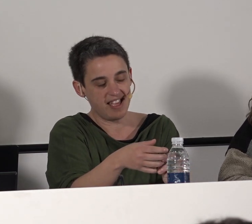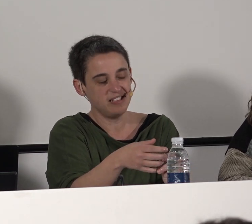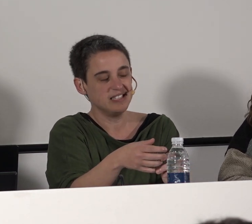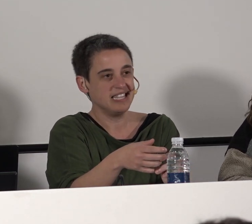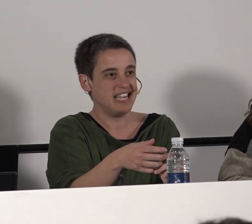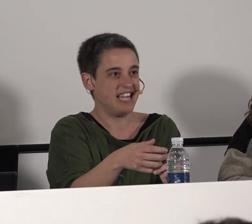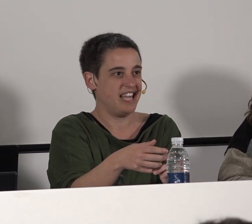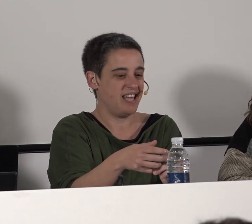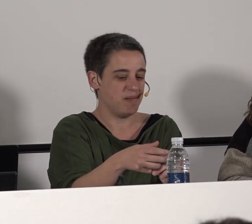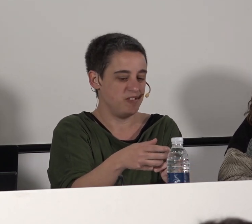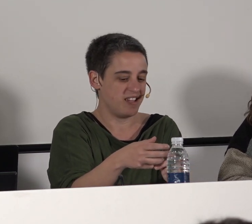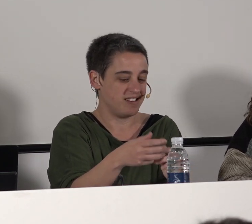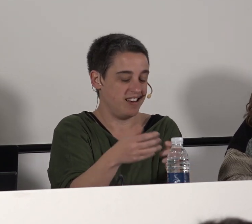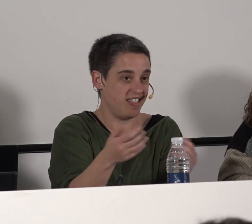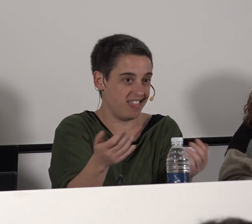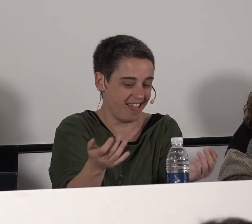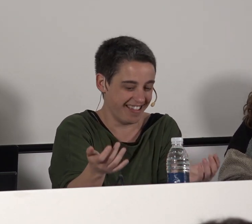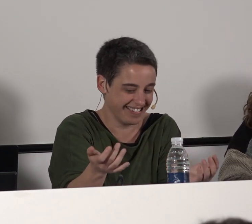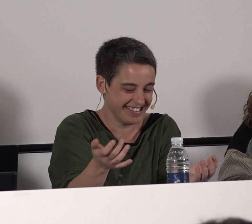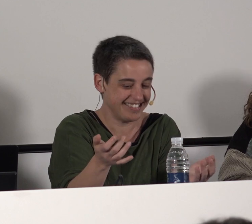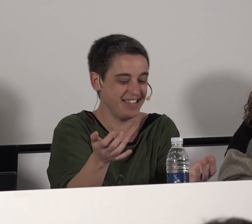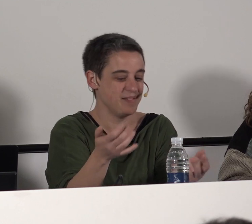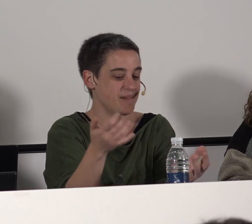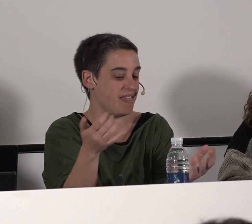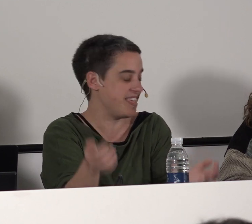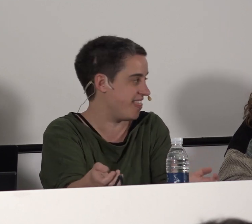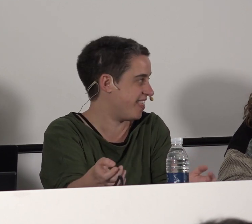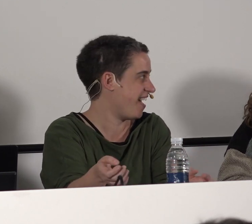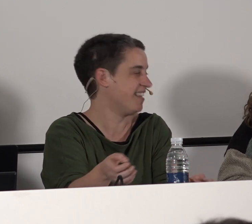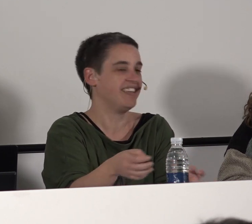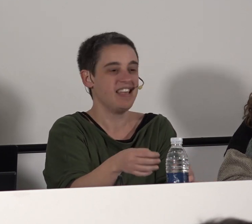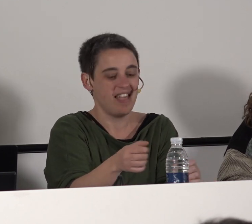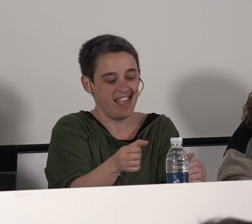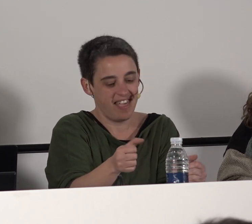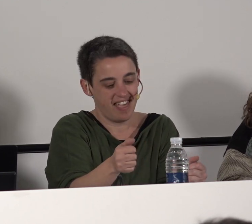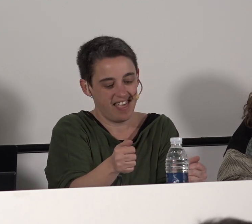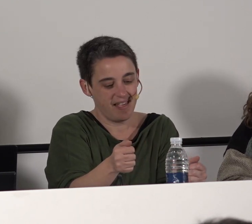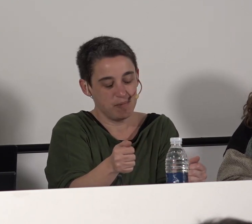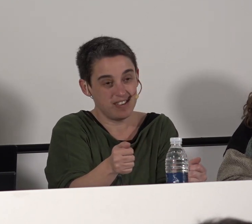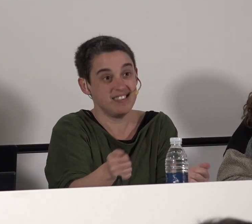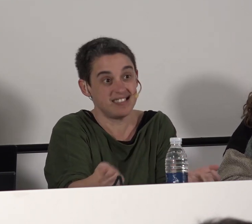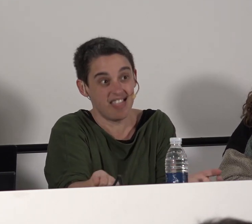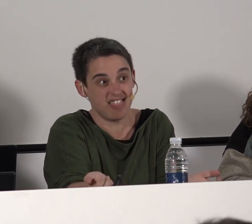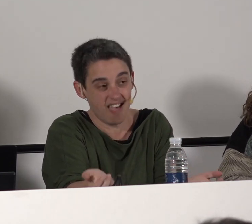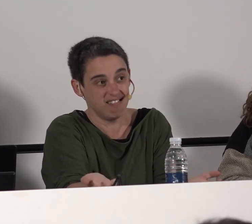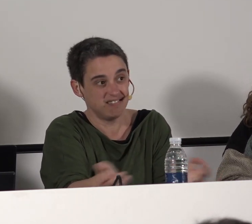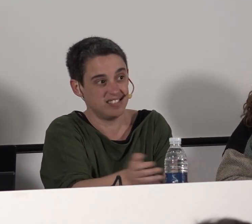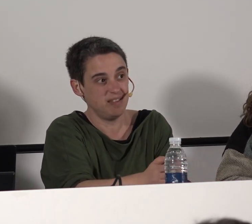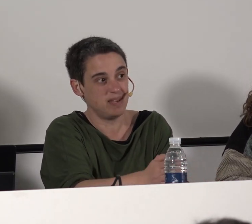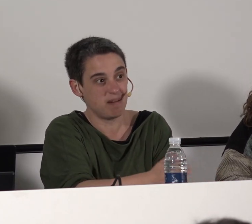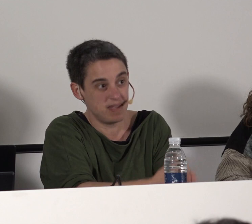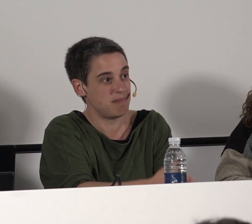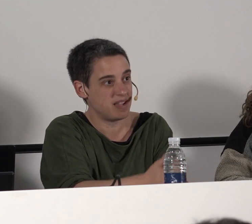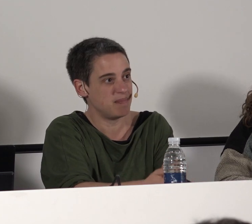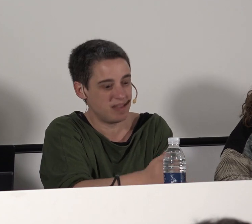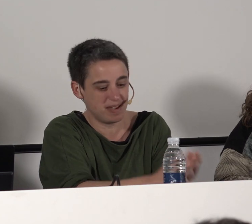tercera, mucha resiliencia, ¿sí? Mucha paciencia, mucha insistencia, ¿sí?